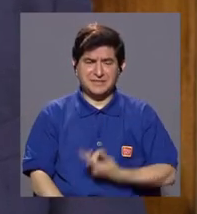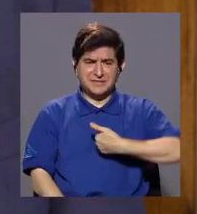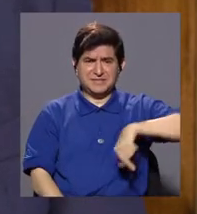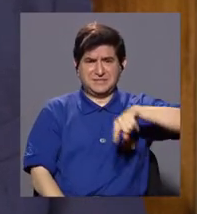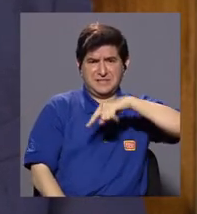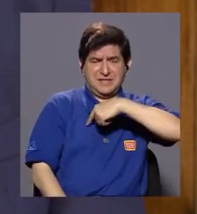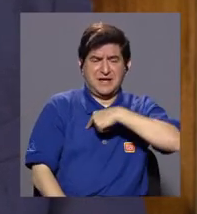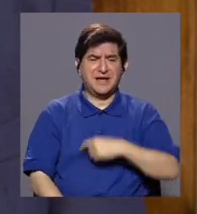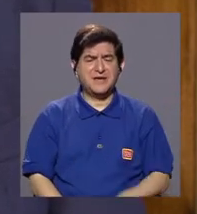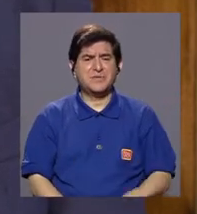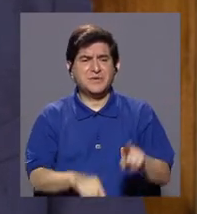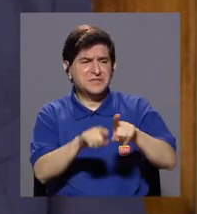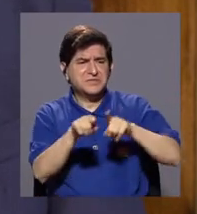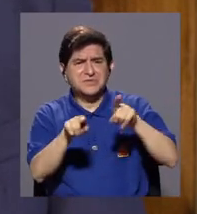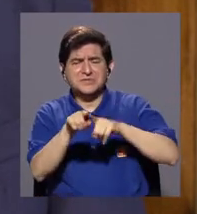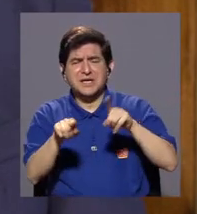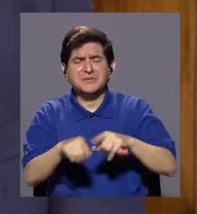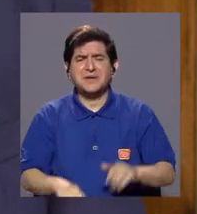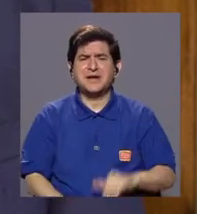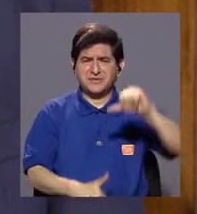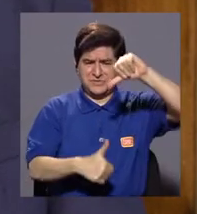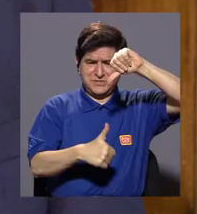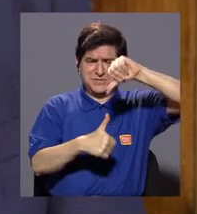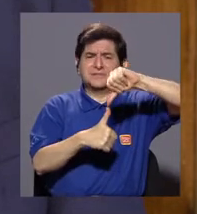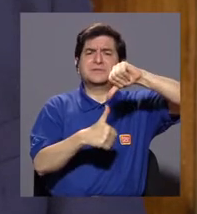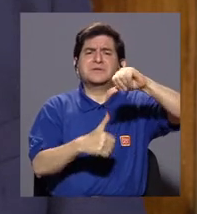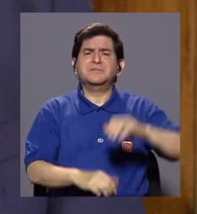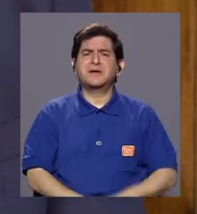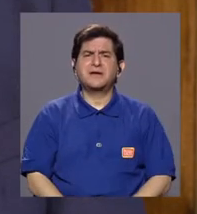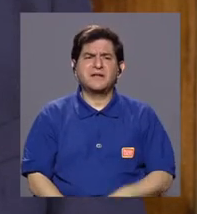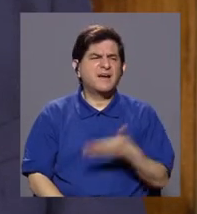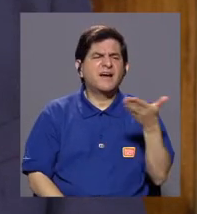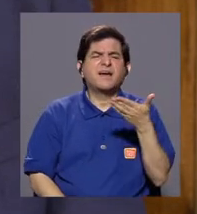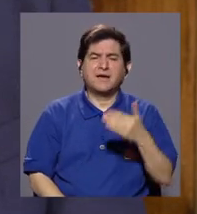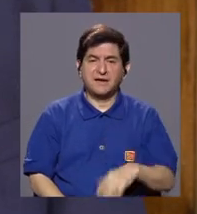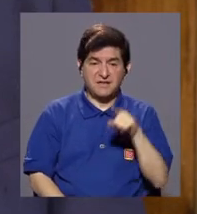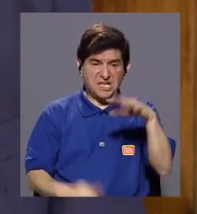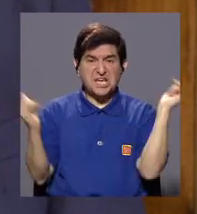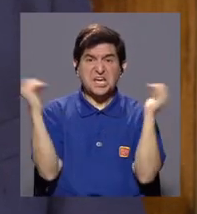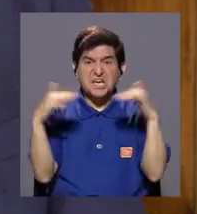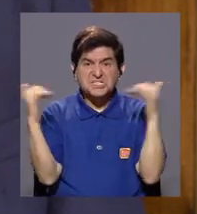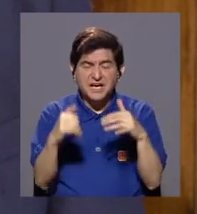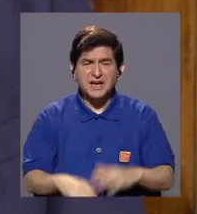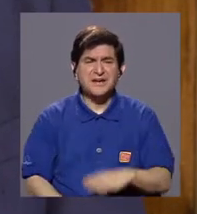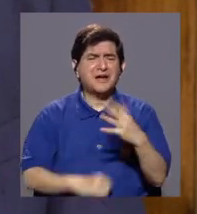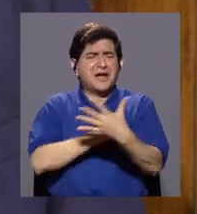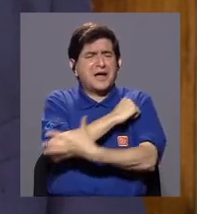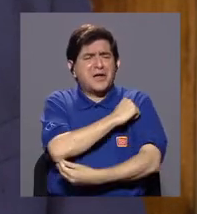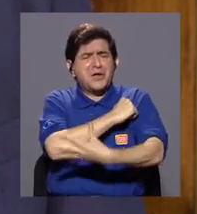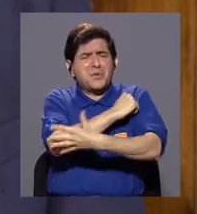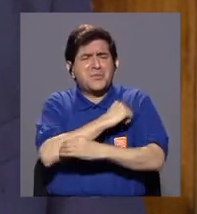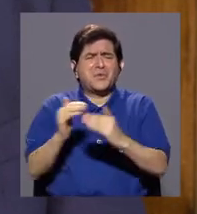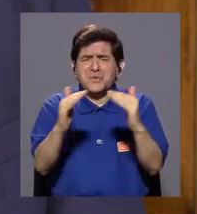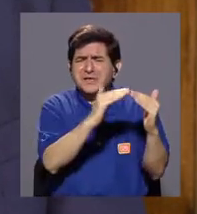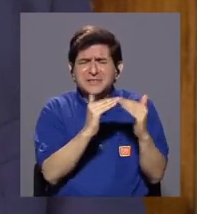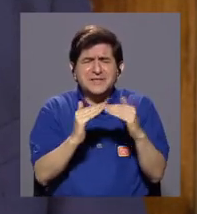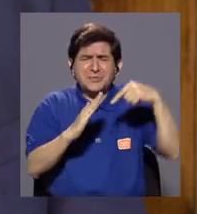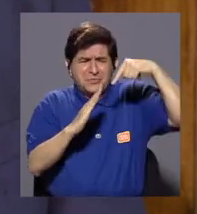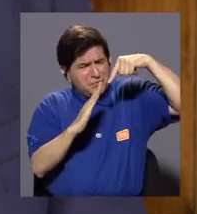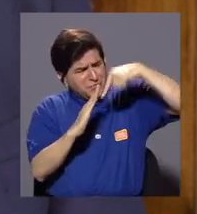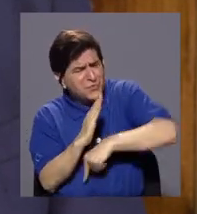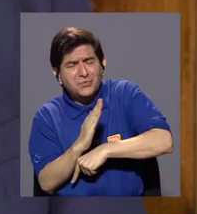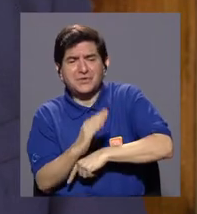a nuestros hermanos centroamericanos que esta guerra y empobreciendo a nuestros